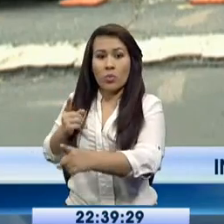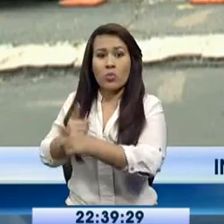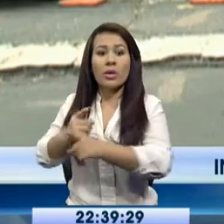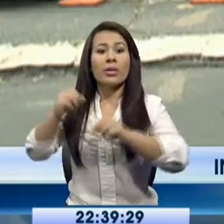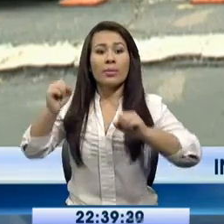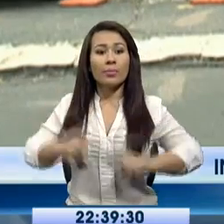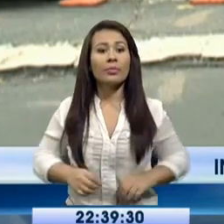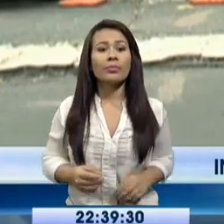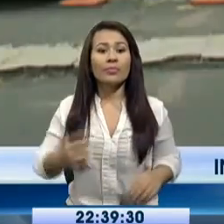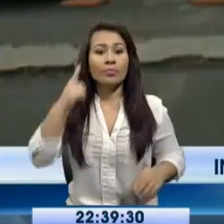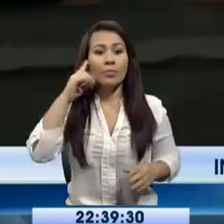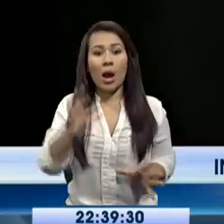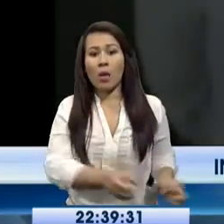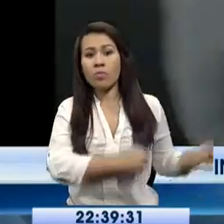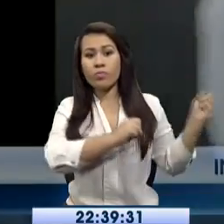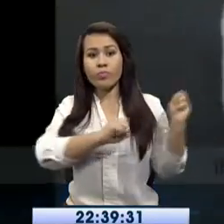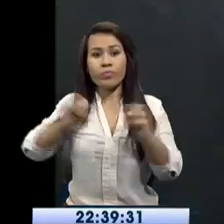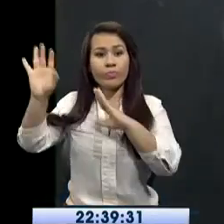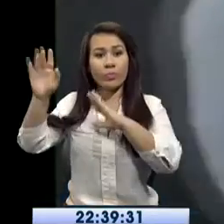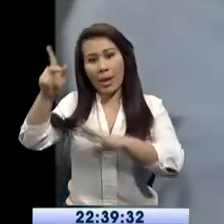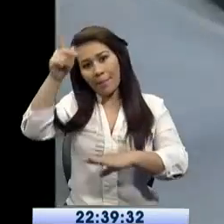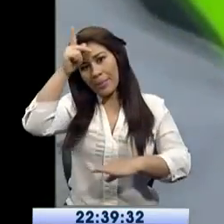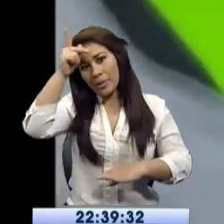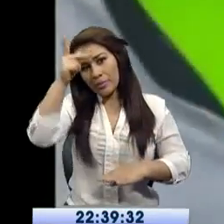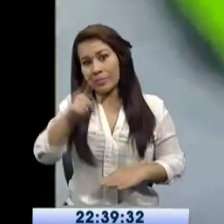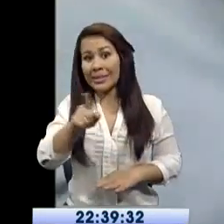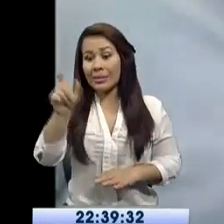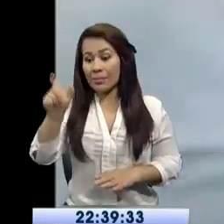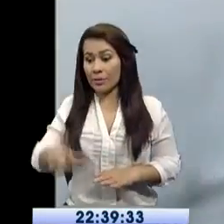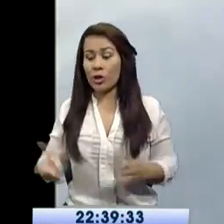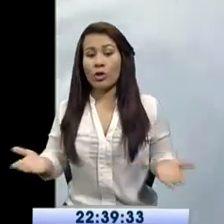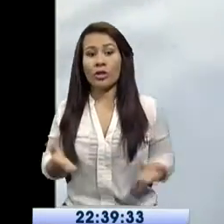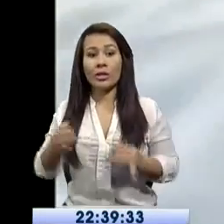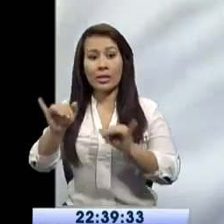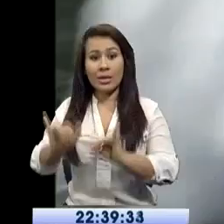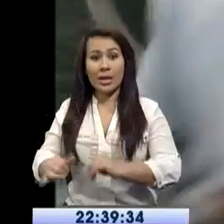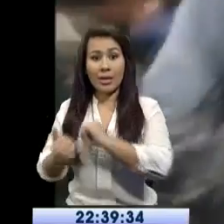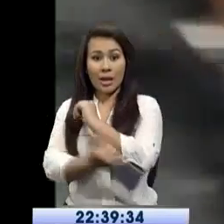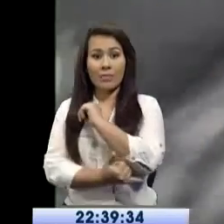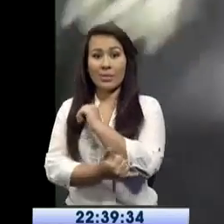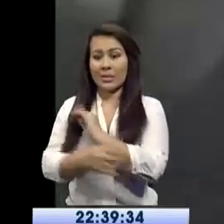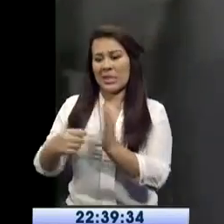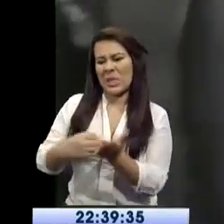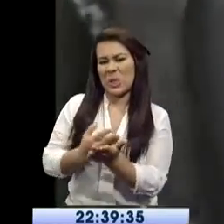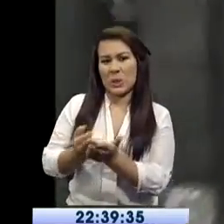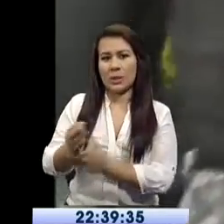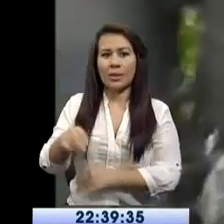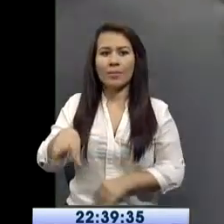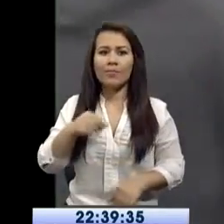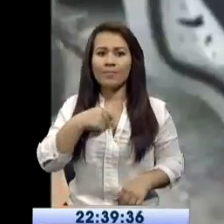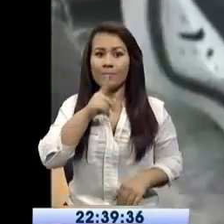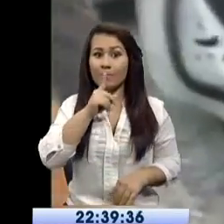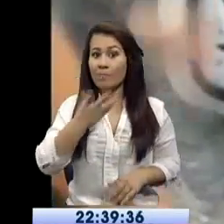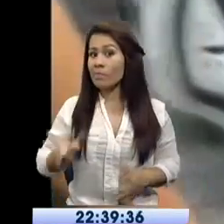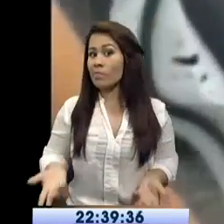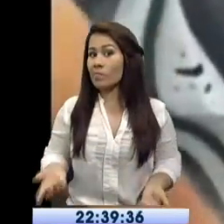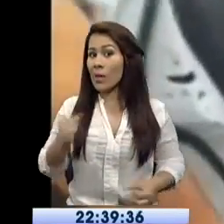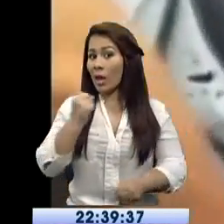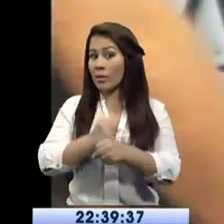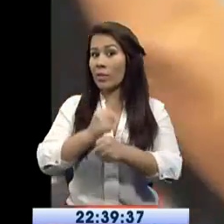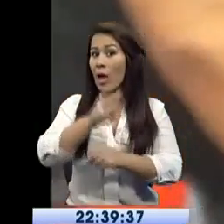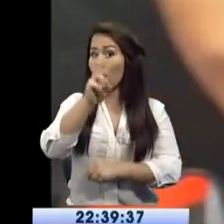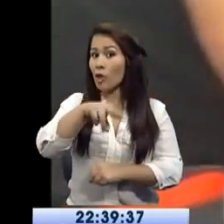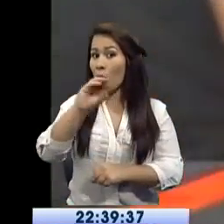su posterior deportación. El extranjero que permanecía en el país de forma irregular se desempeñaba entre el 2010